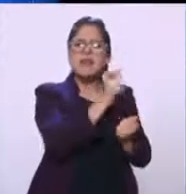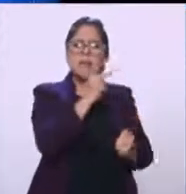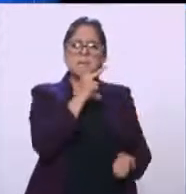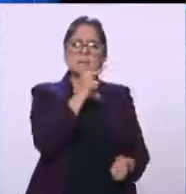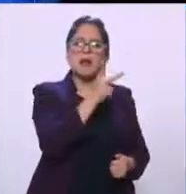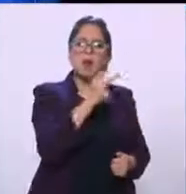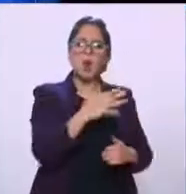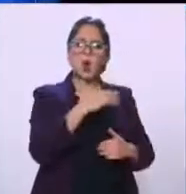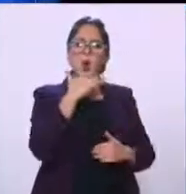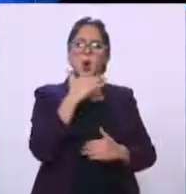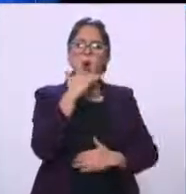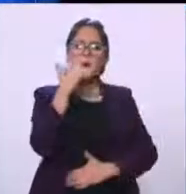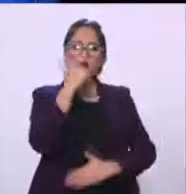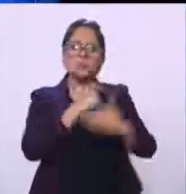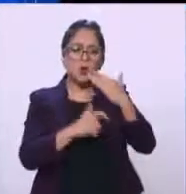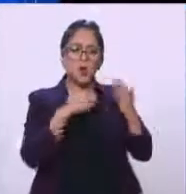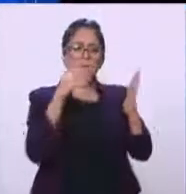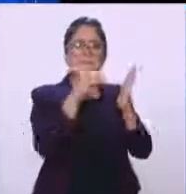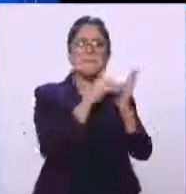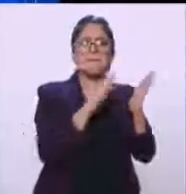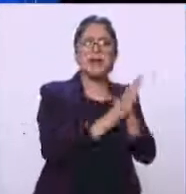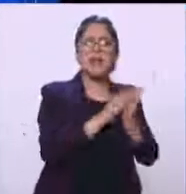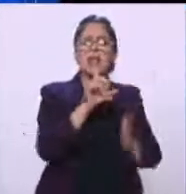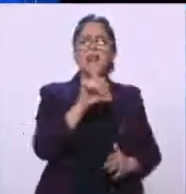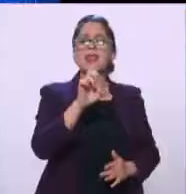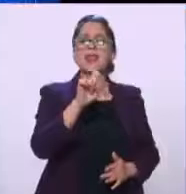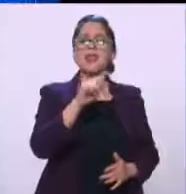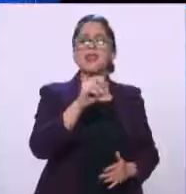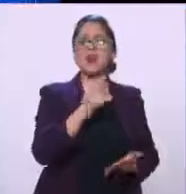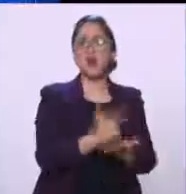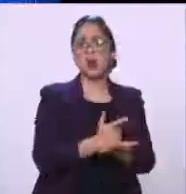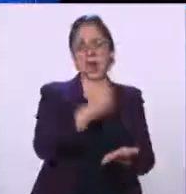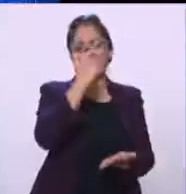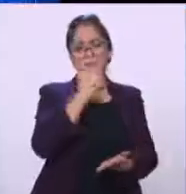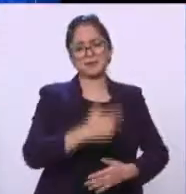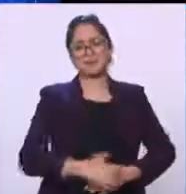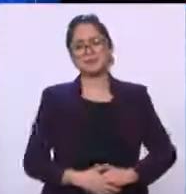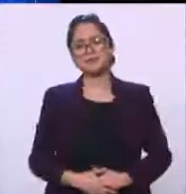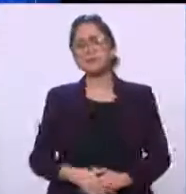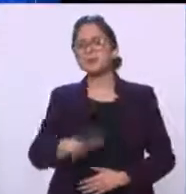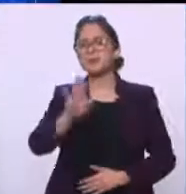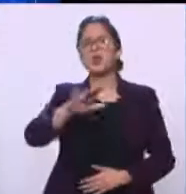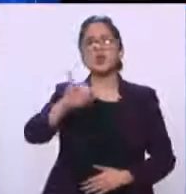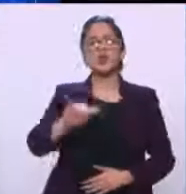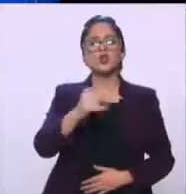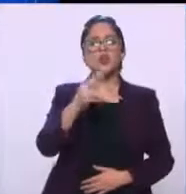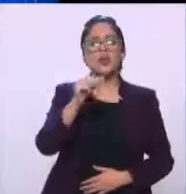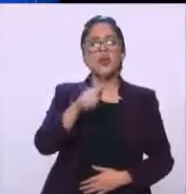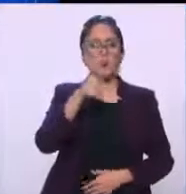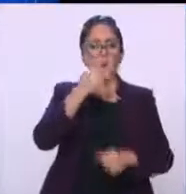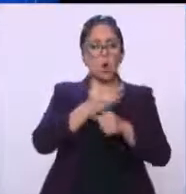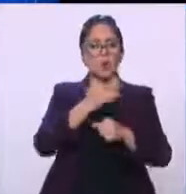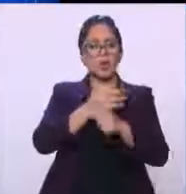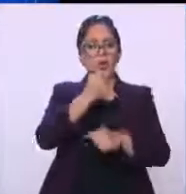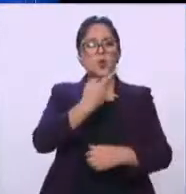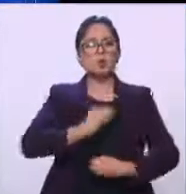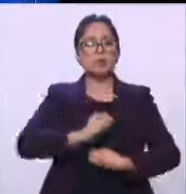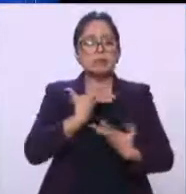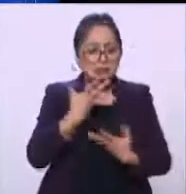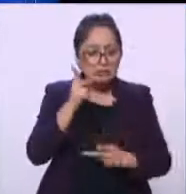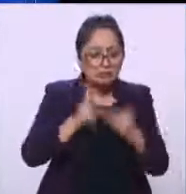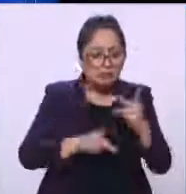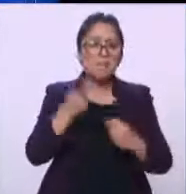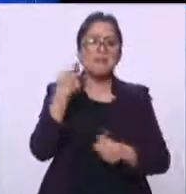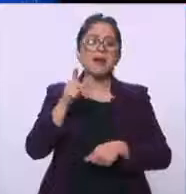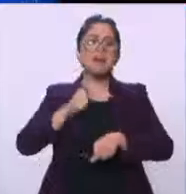grave. Habría que considerar todos esos puntos. Finalmente, Jonathan, se nos fue el tiempo, pero ibas a decir algo. No, lo que decía es